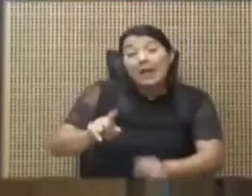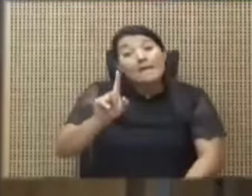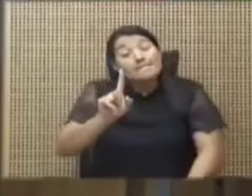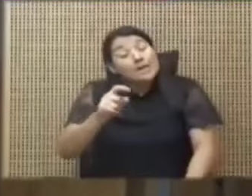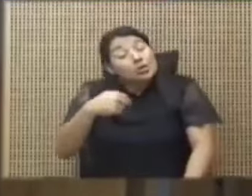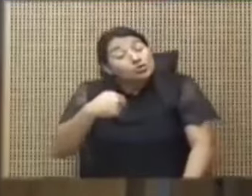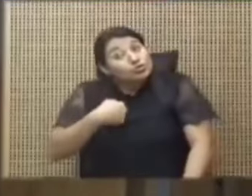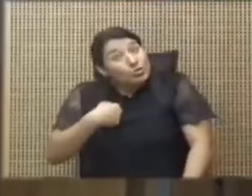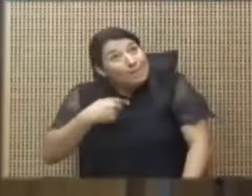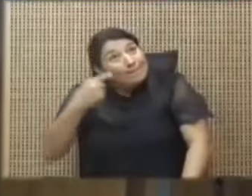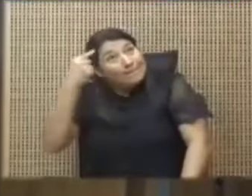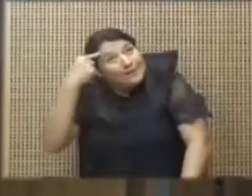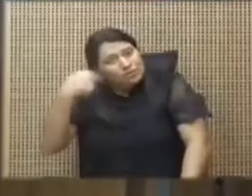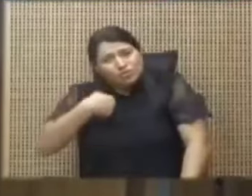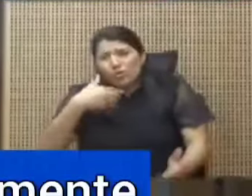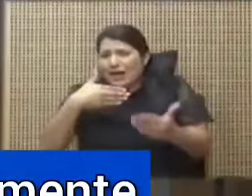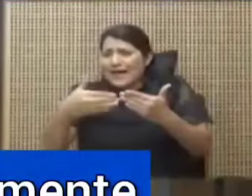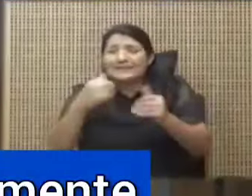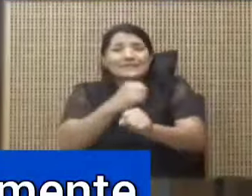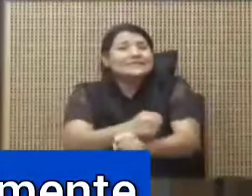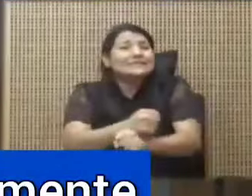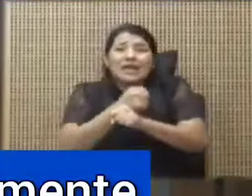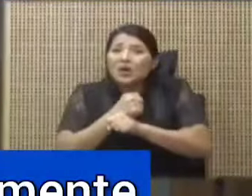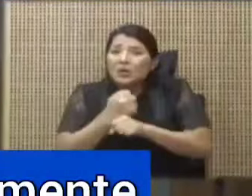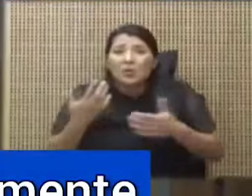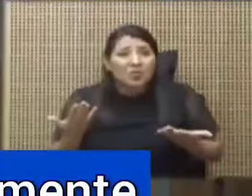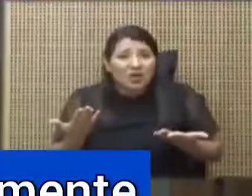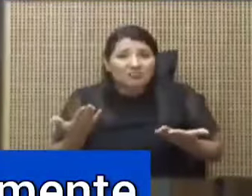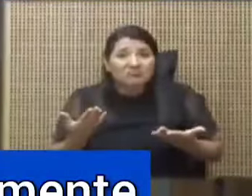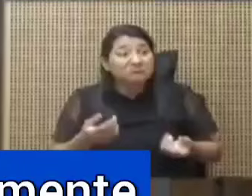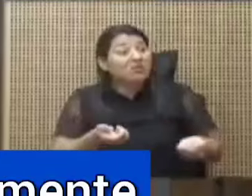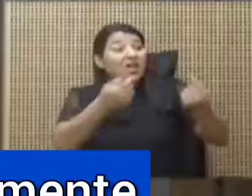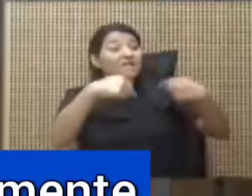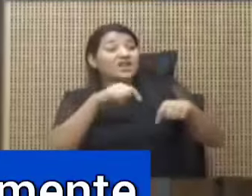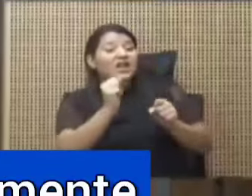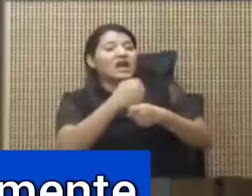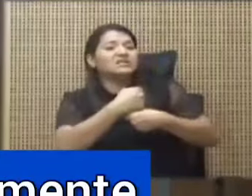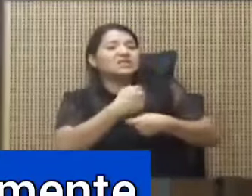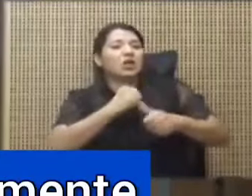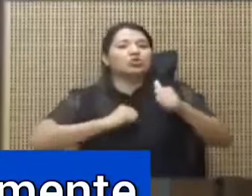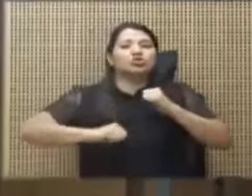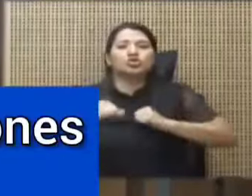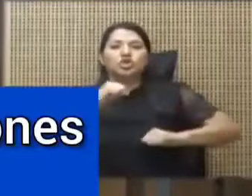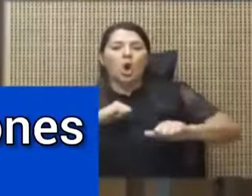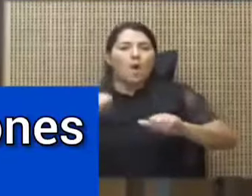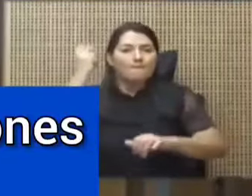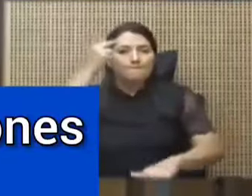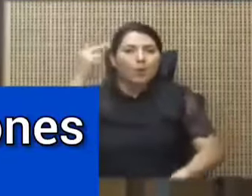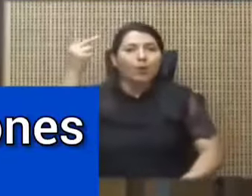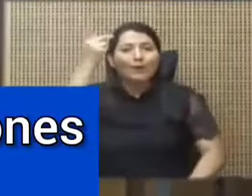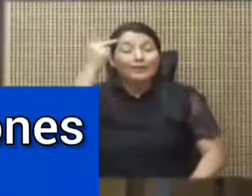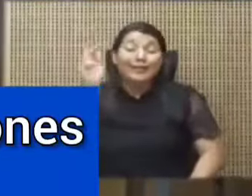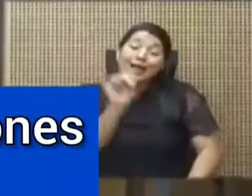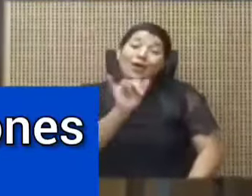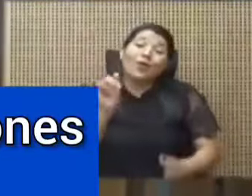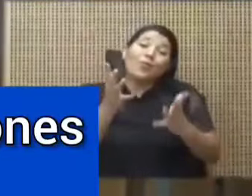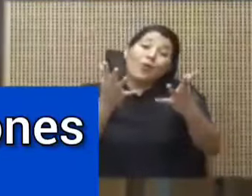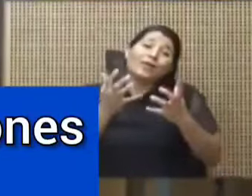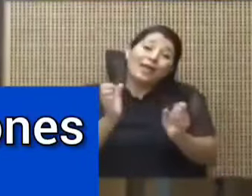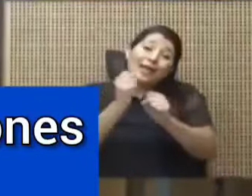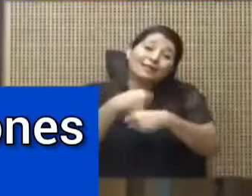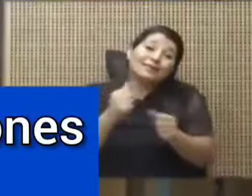estoy casi segura que va a pasar, es que van a hacer aquí un show político exactamente como han pretendido hacer con